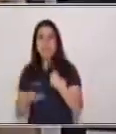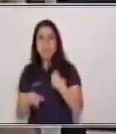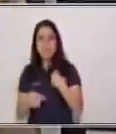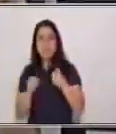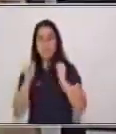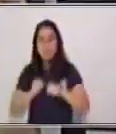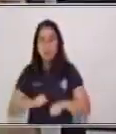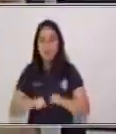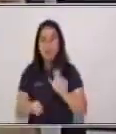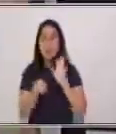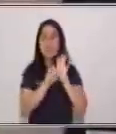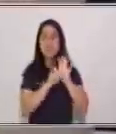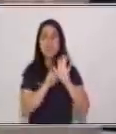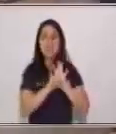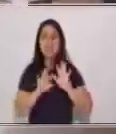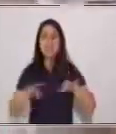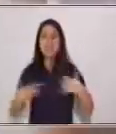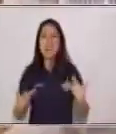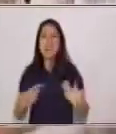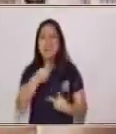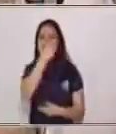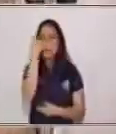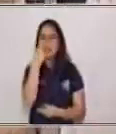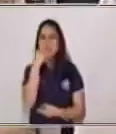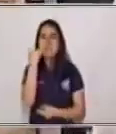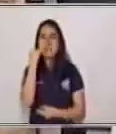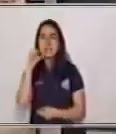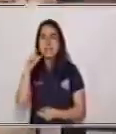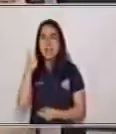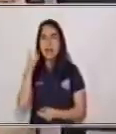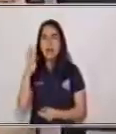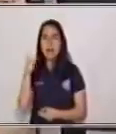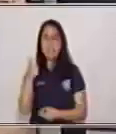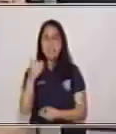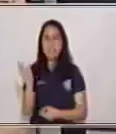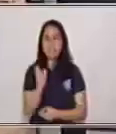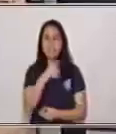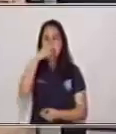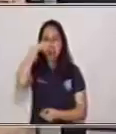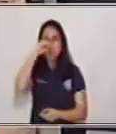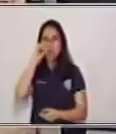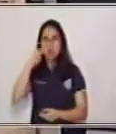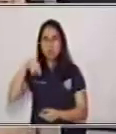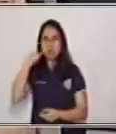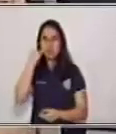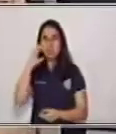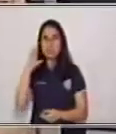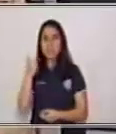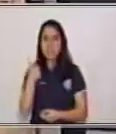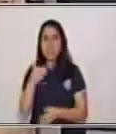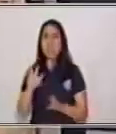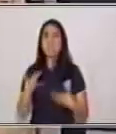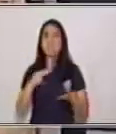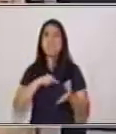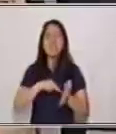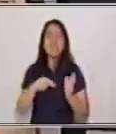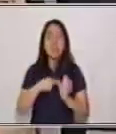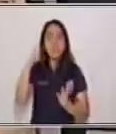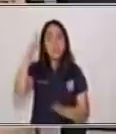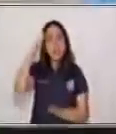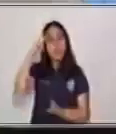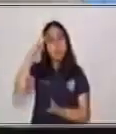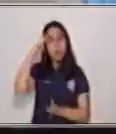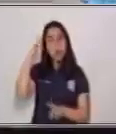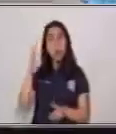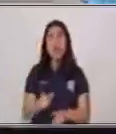La sílaba tónica, entonces, hablamos que es la que se pronuncia con mayor fuerza. Y te di la forma como la